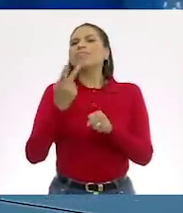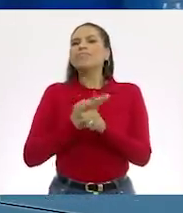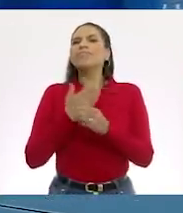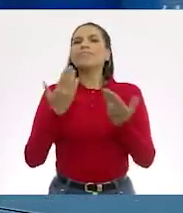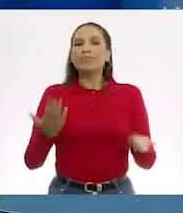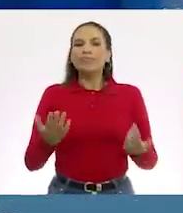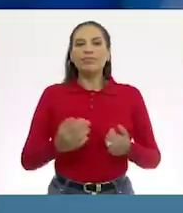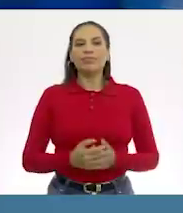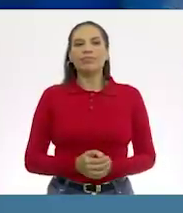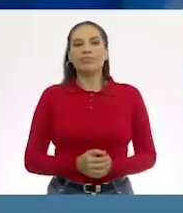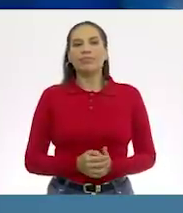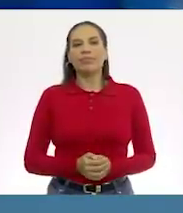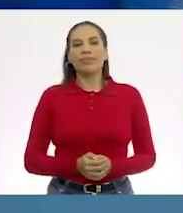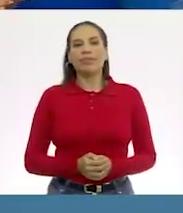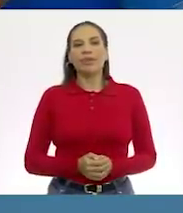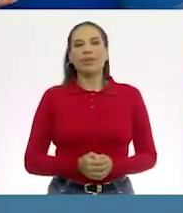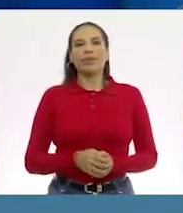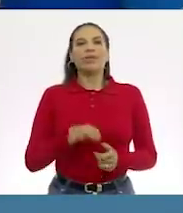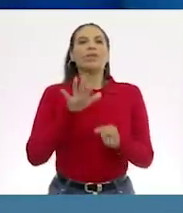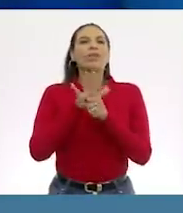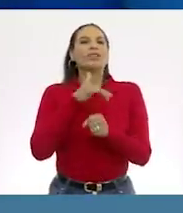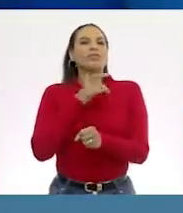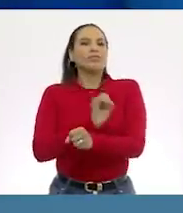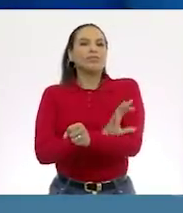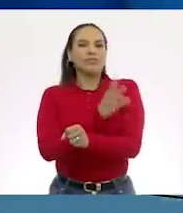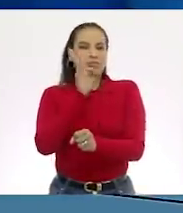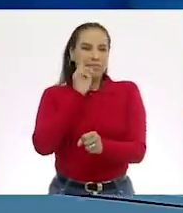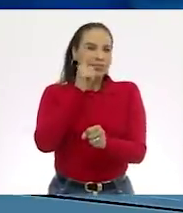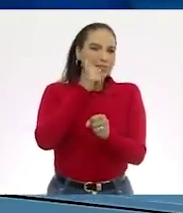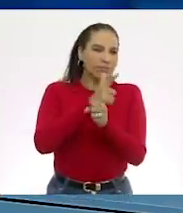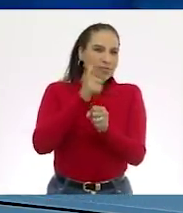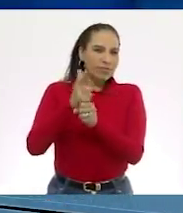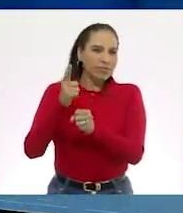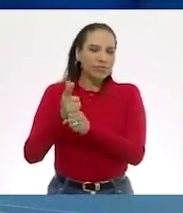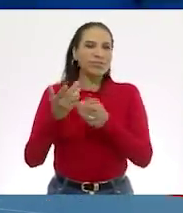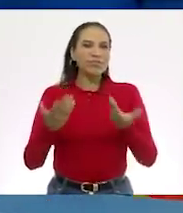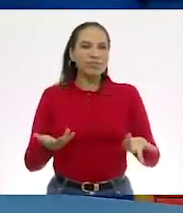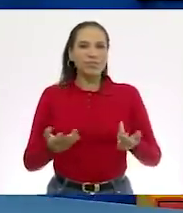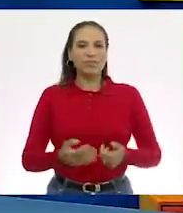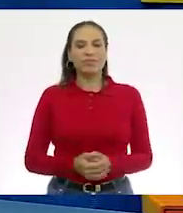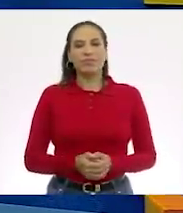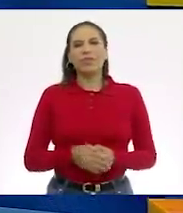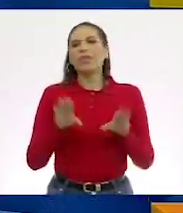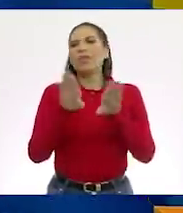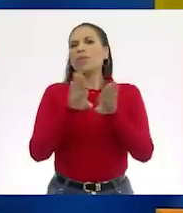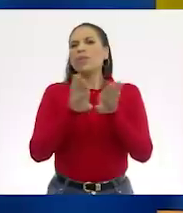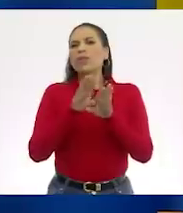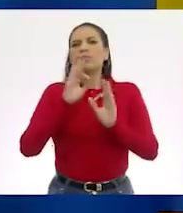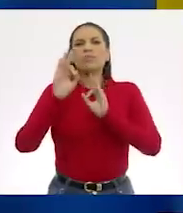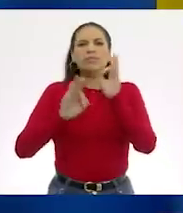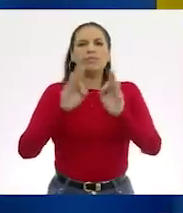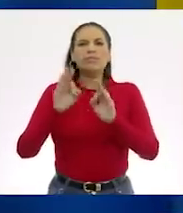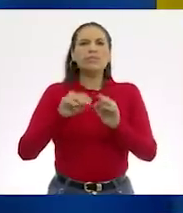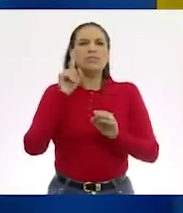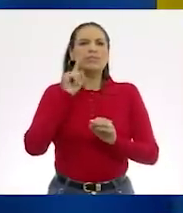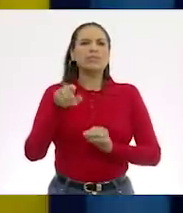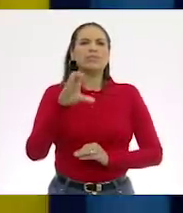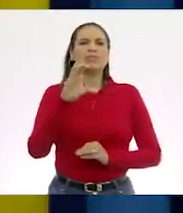pasó? ¿Qué tipos de emociones lograste identificar? ¿Cómo fue tratada